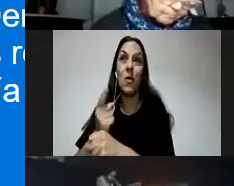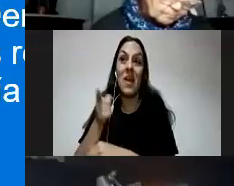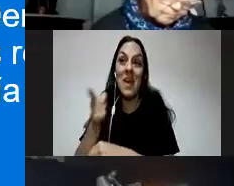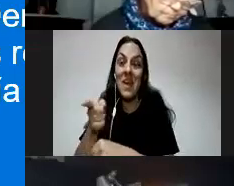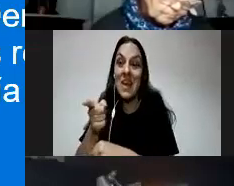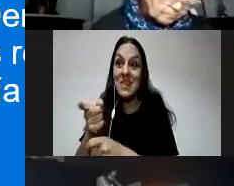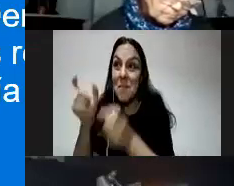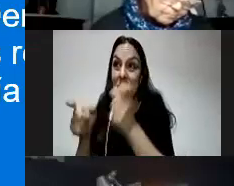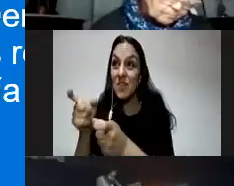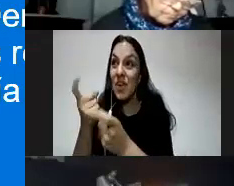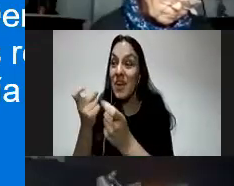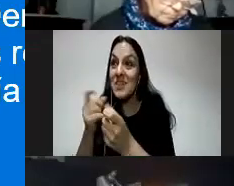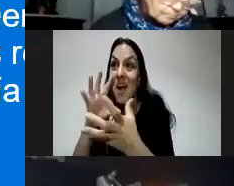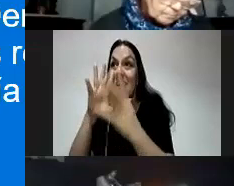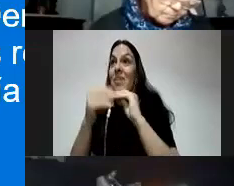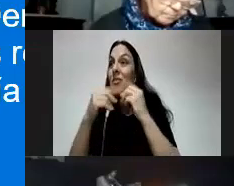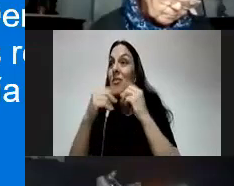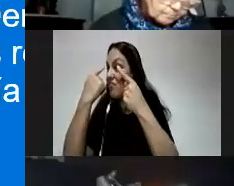de adaptaciones.